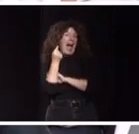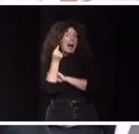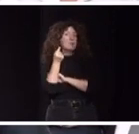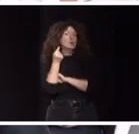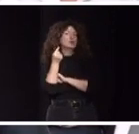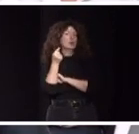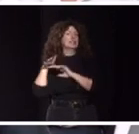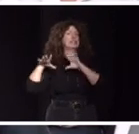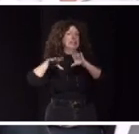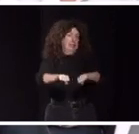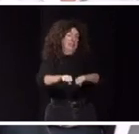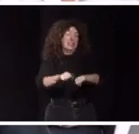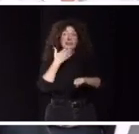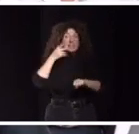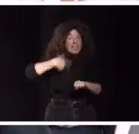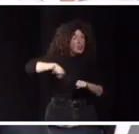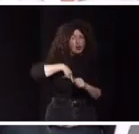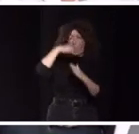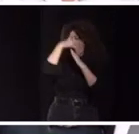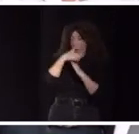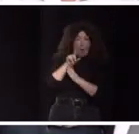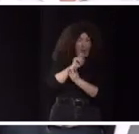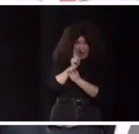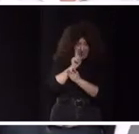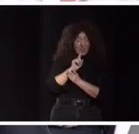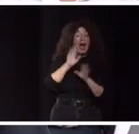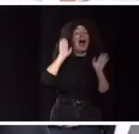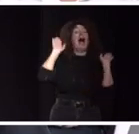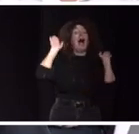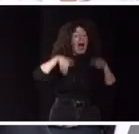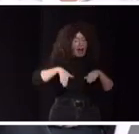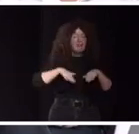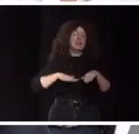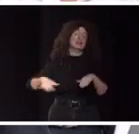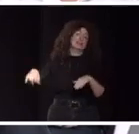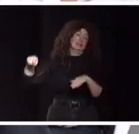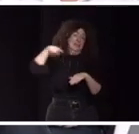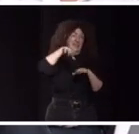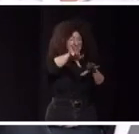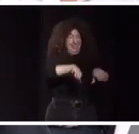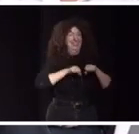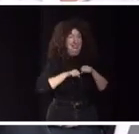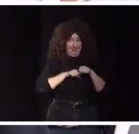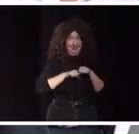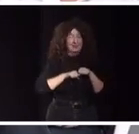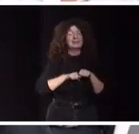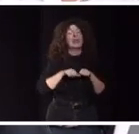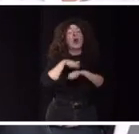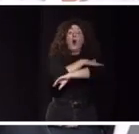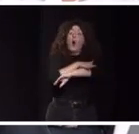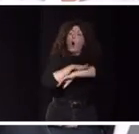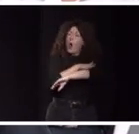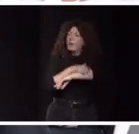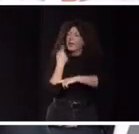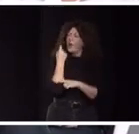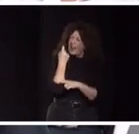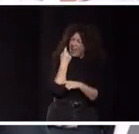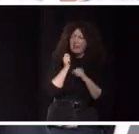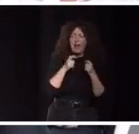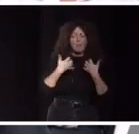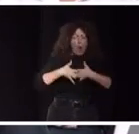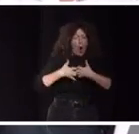pasar. Y si no les paramos los pies, al final acabarán pasando. El gobierno, compañeros y compañeras, necesita